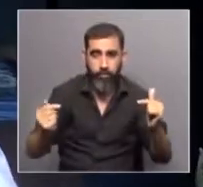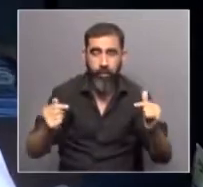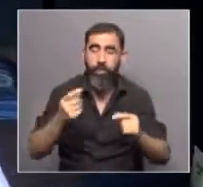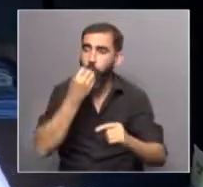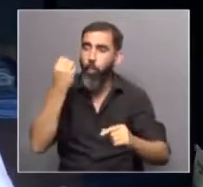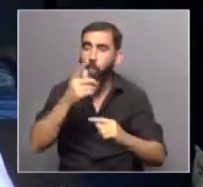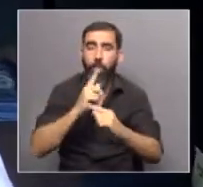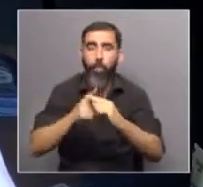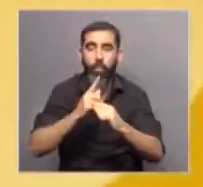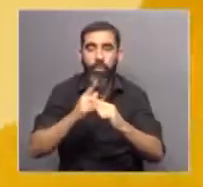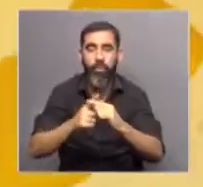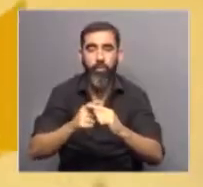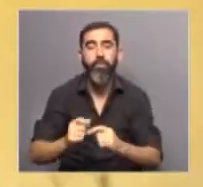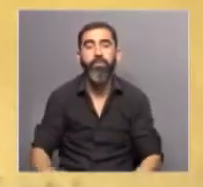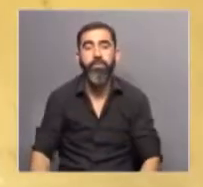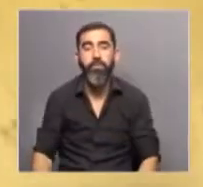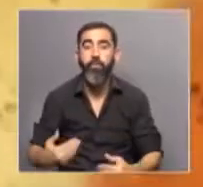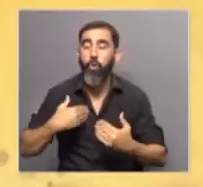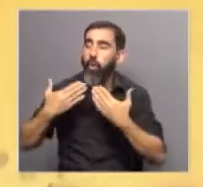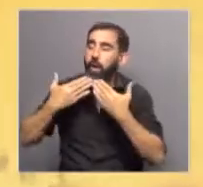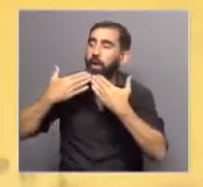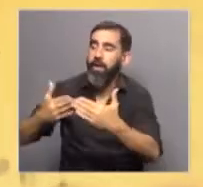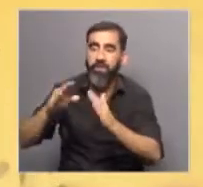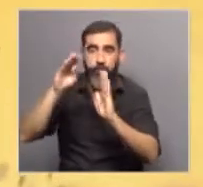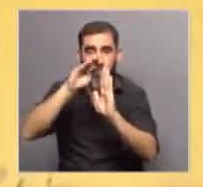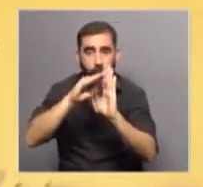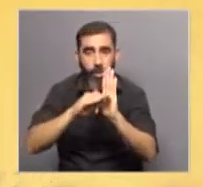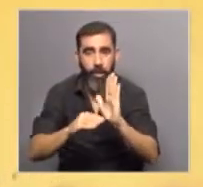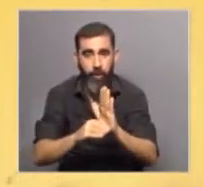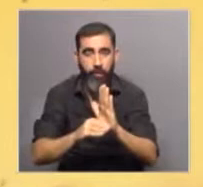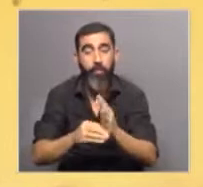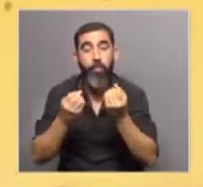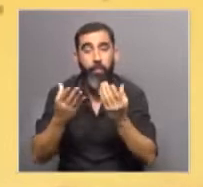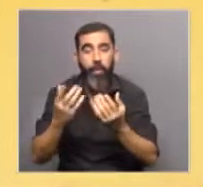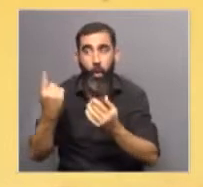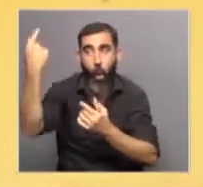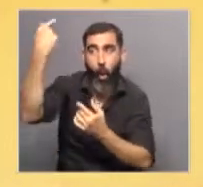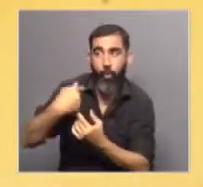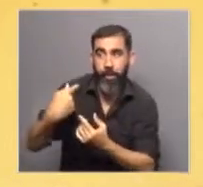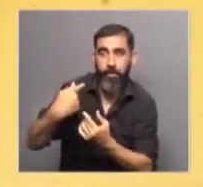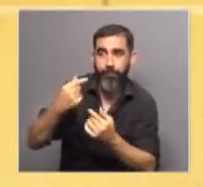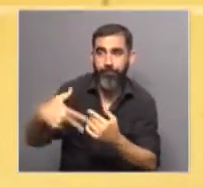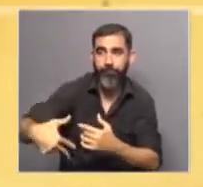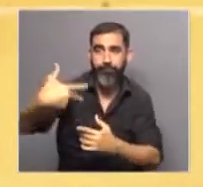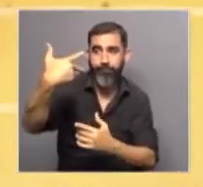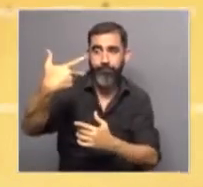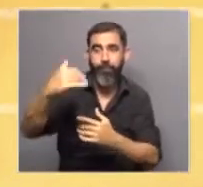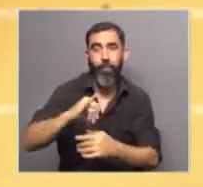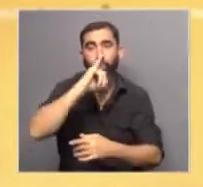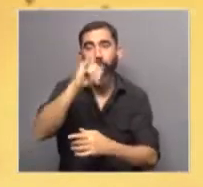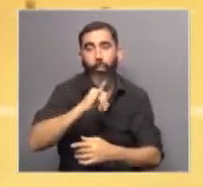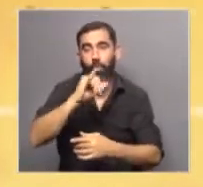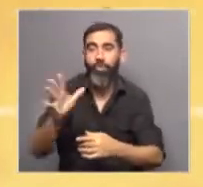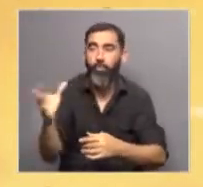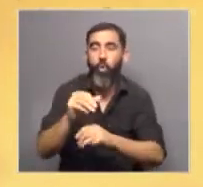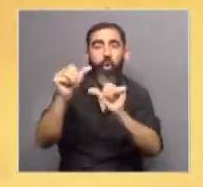muy positivo y fructífero. Me gustaría agradecerle a todo el programa por de alguna manera obligarnos a ponernos adelante de una cámara y transmitir